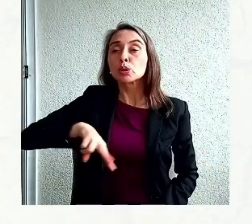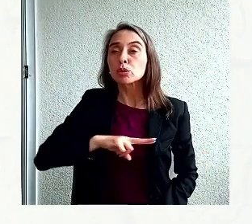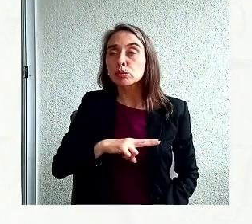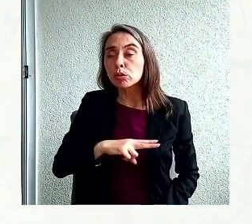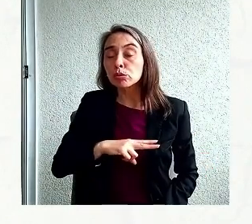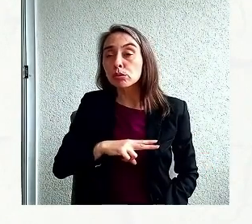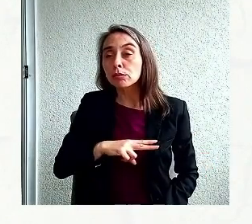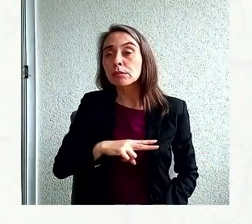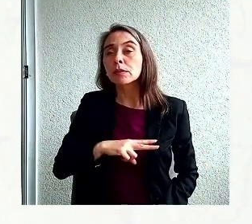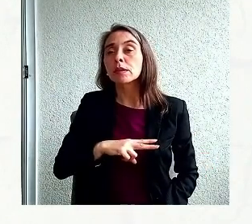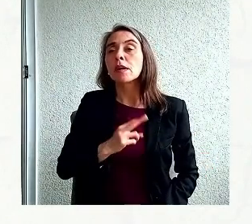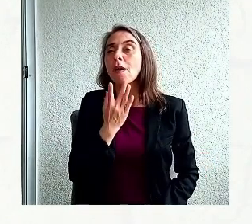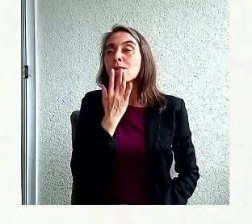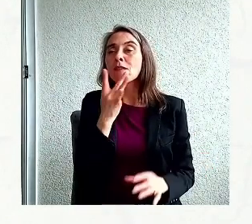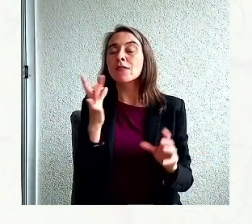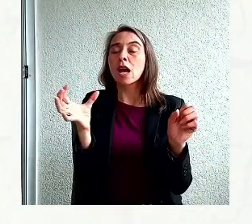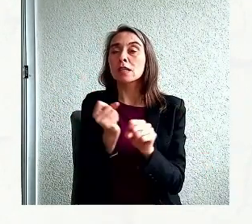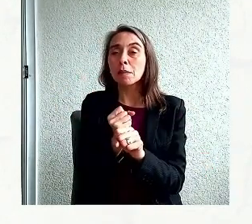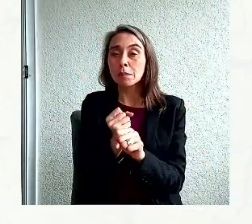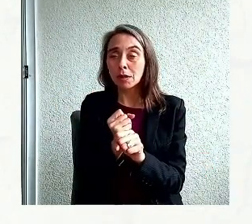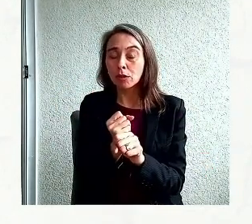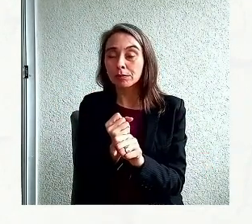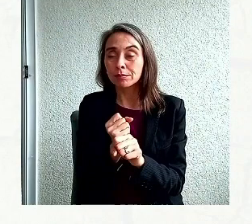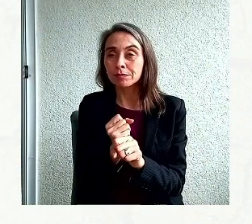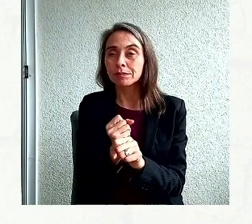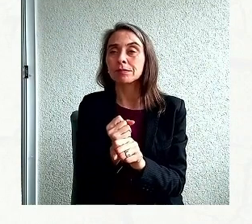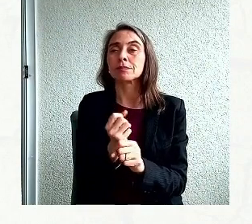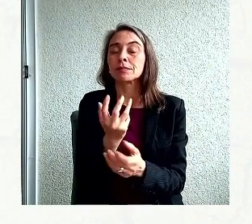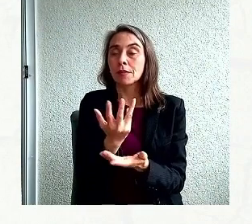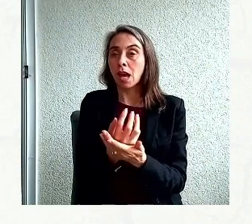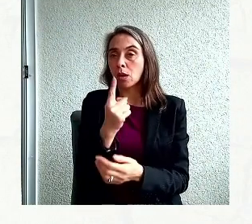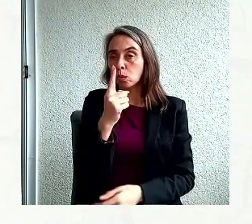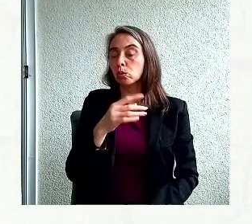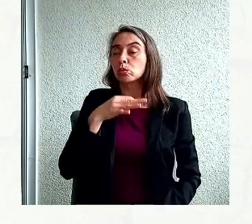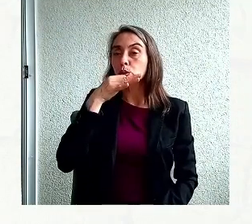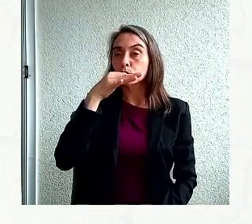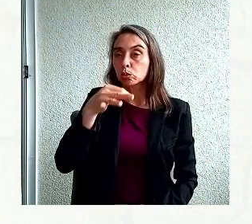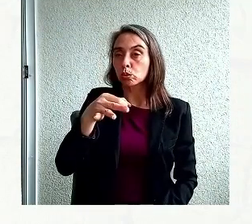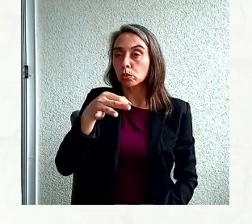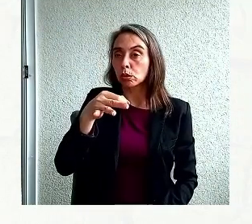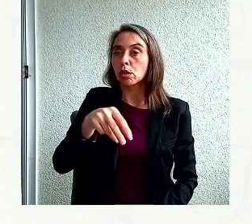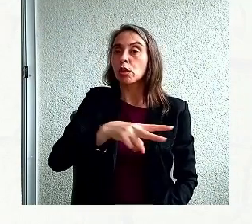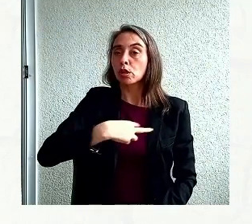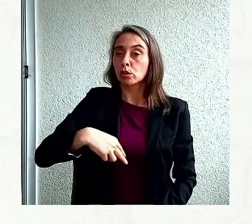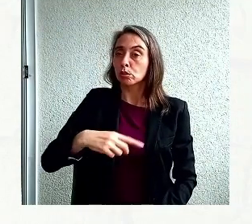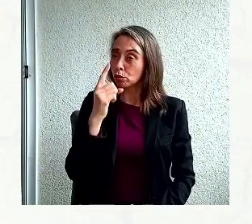sugerencia. Preocupémonos primero de lo que está pasando. Segundo, anticipemos, es decir,